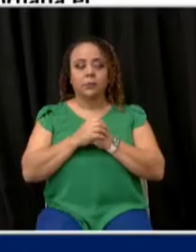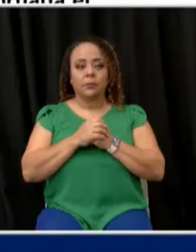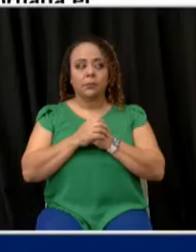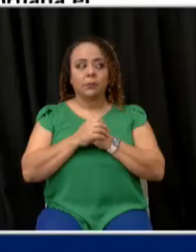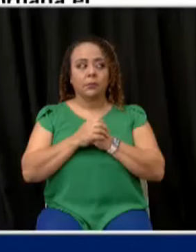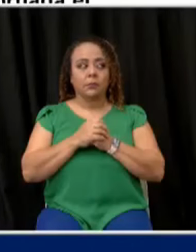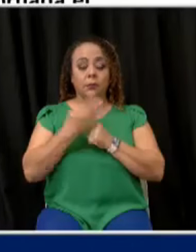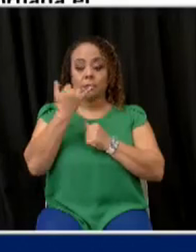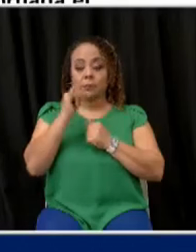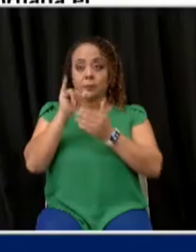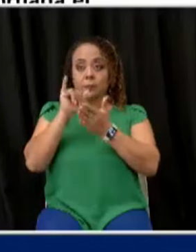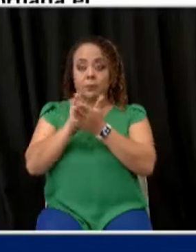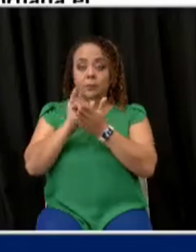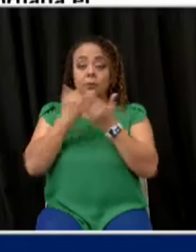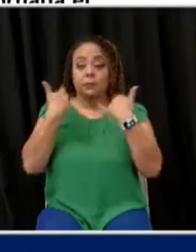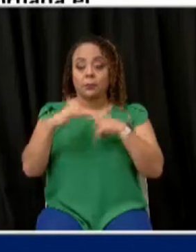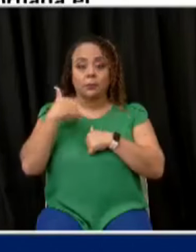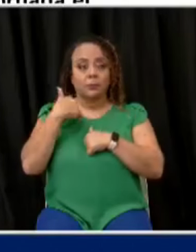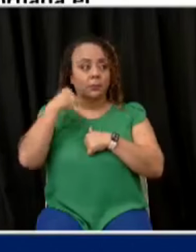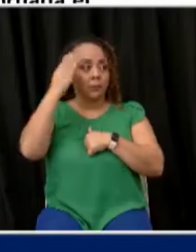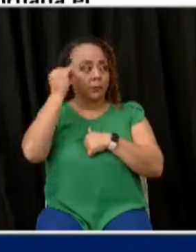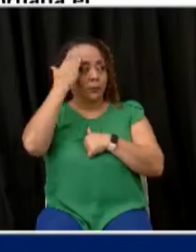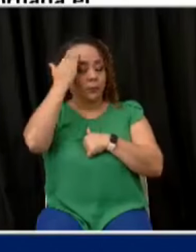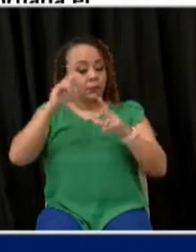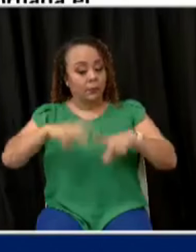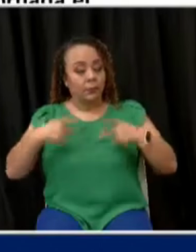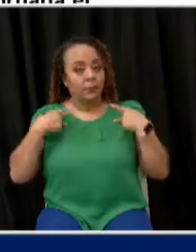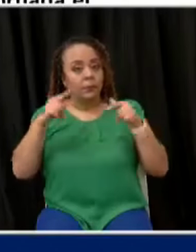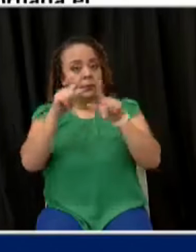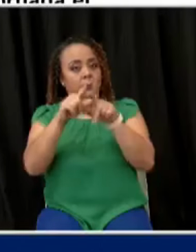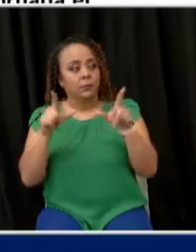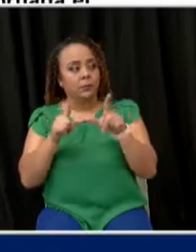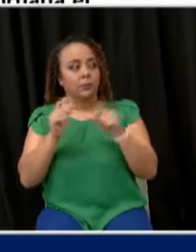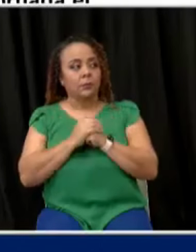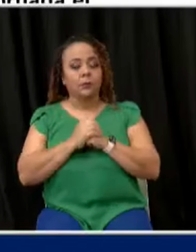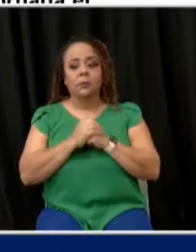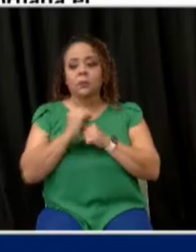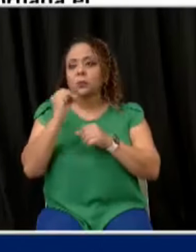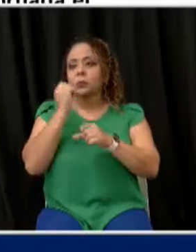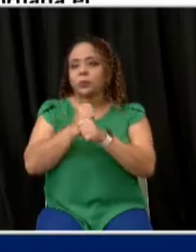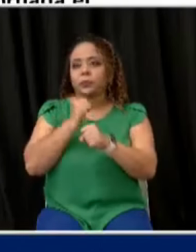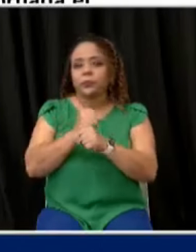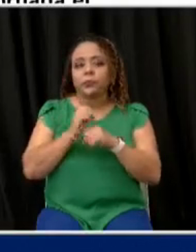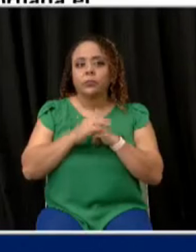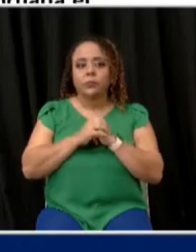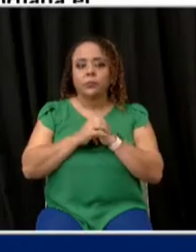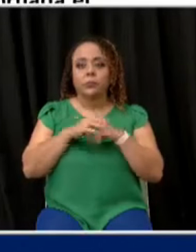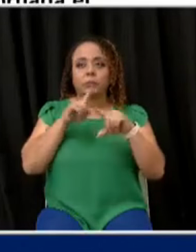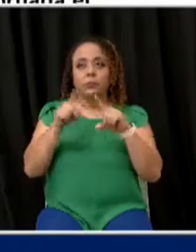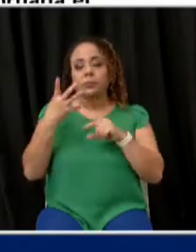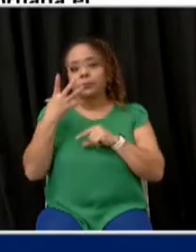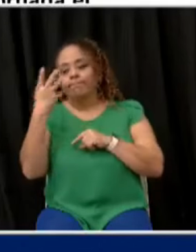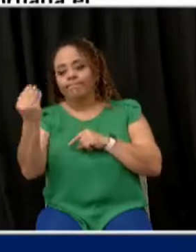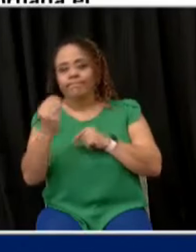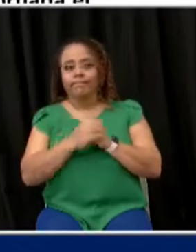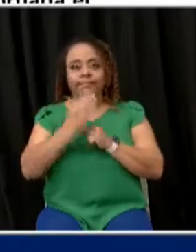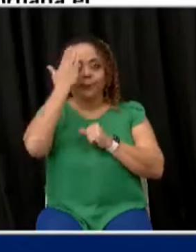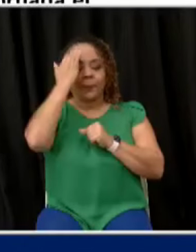Y si ya tiene experiencia porque vive en la zona, porque ha trabajado, pero salió